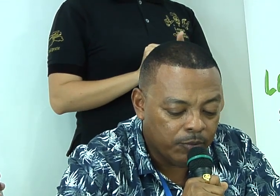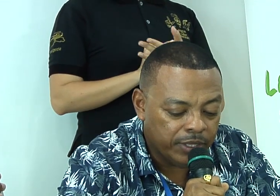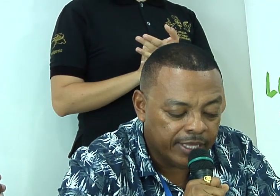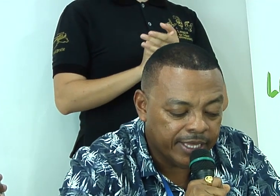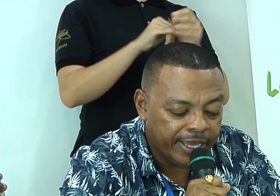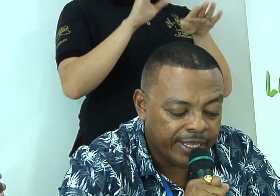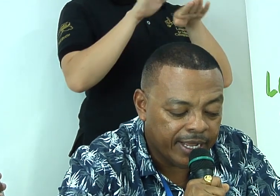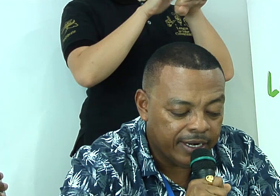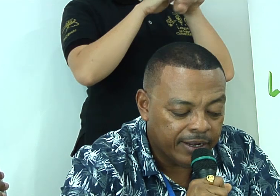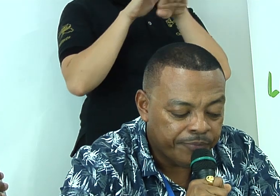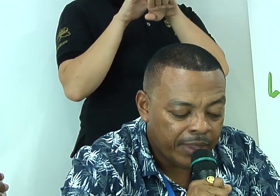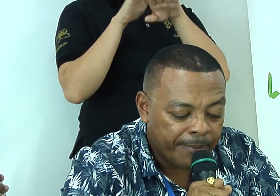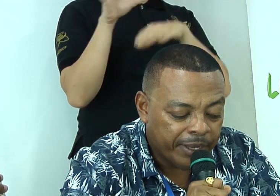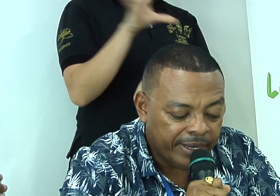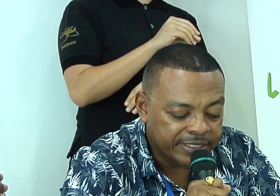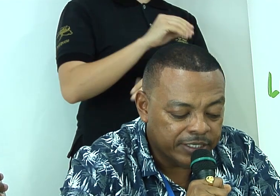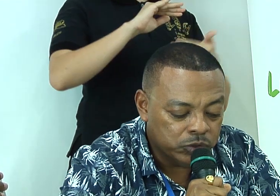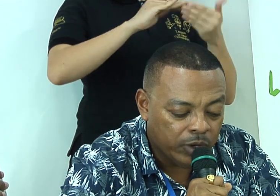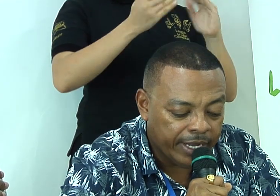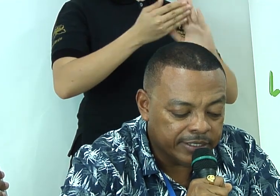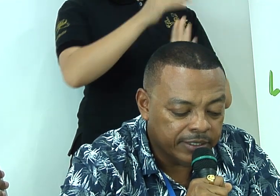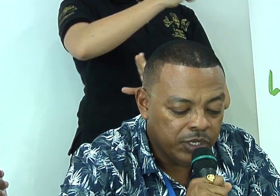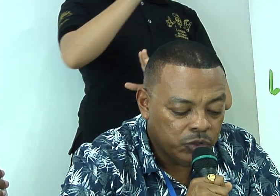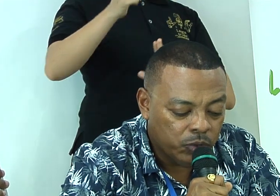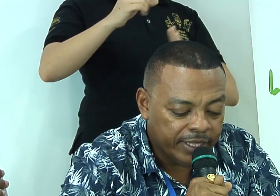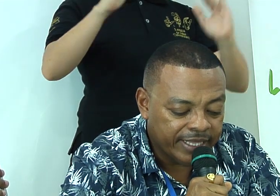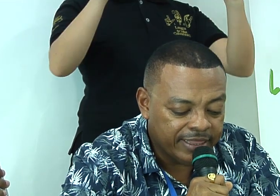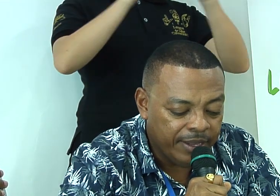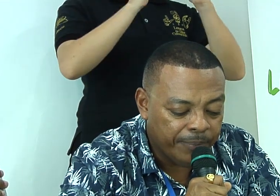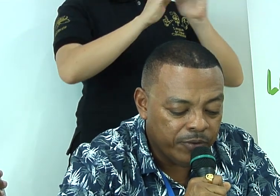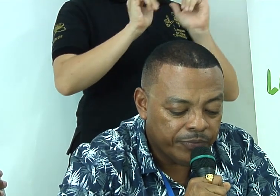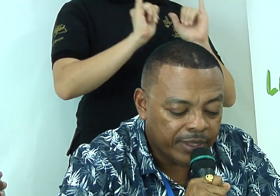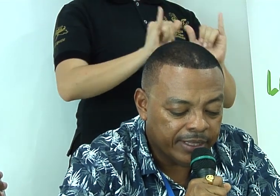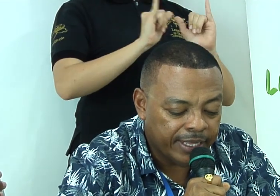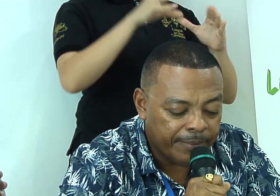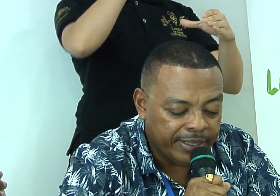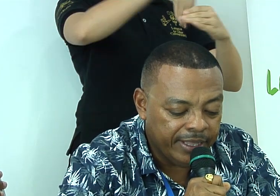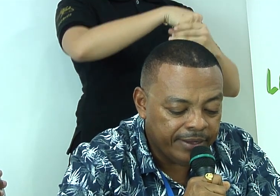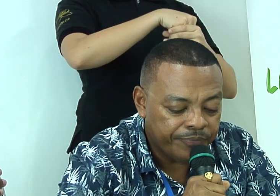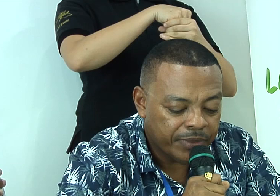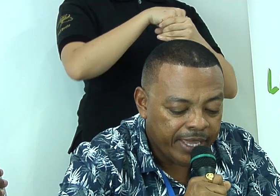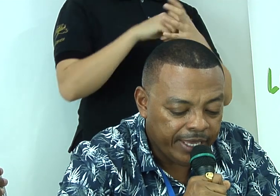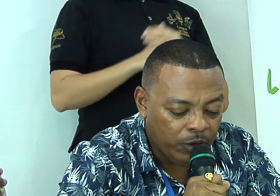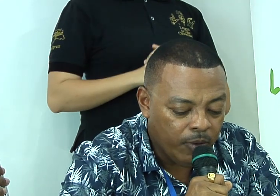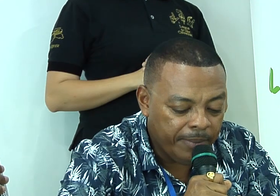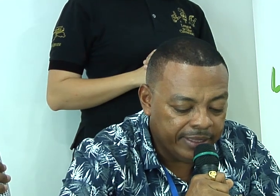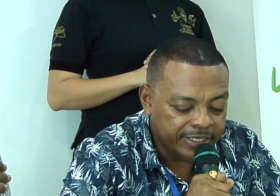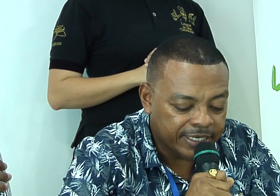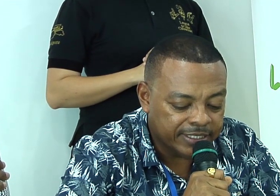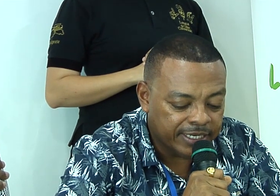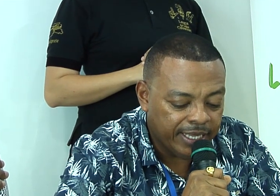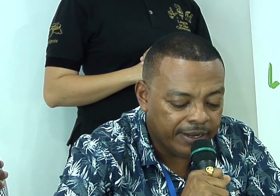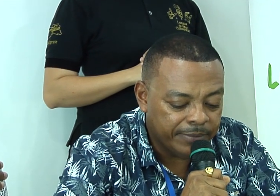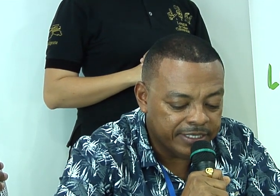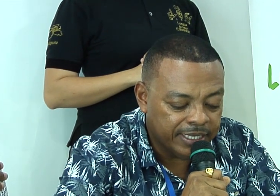a la comunidad en general permanecer en sus hogares durante el tiempo de la medida. Igualmente,